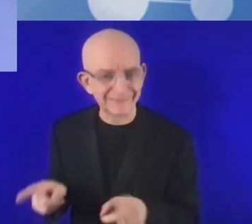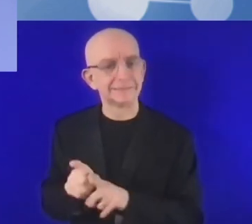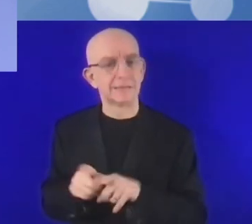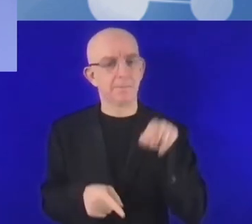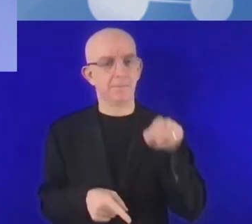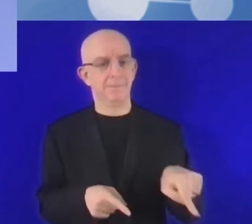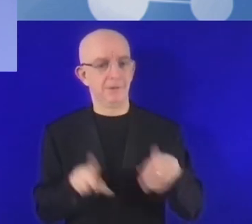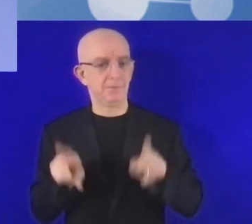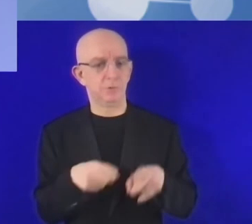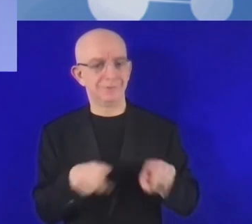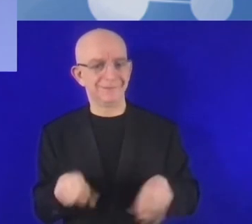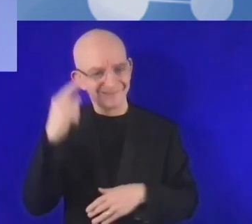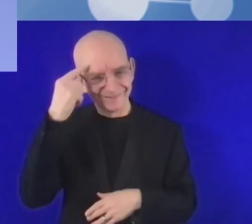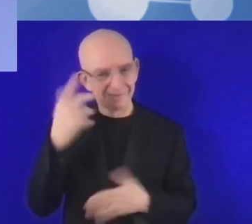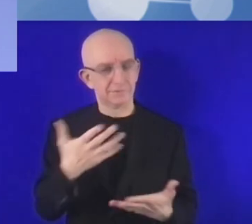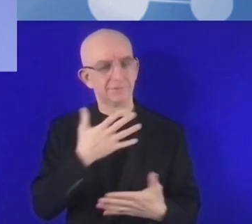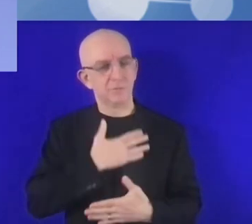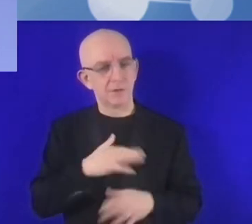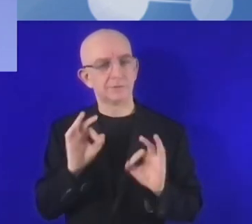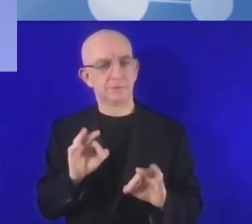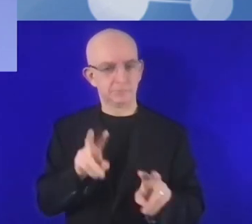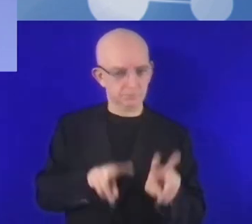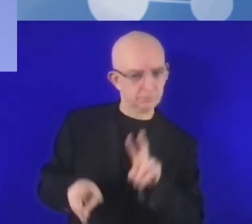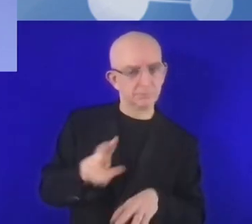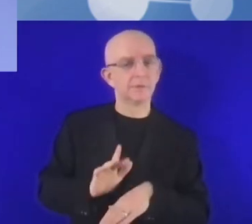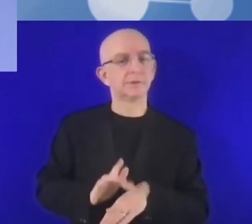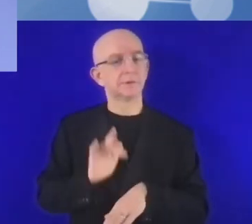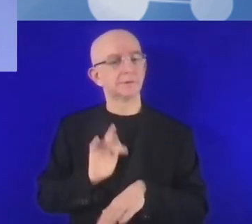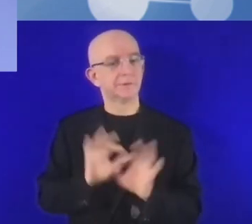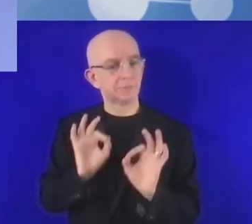alimentación. Pienso que deberíamos velar por